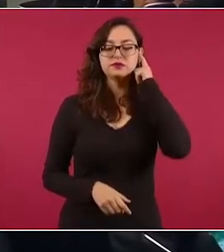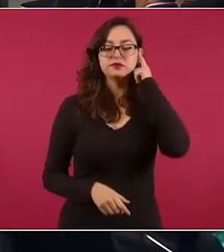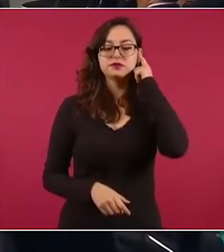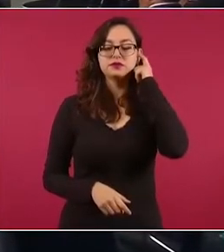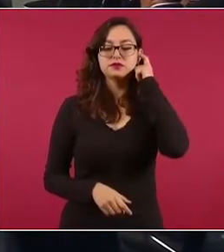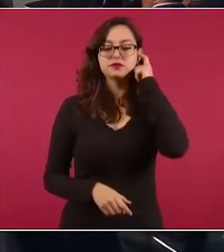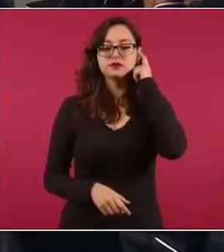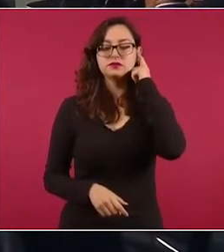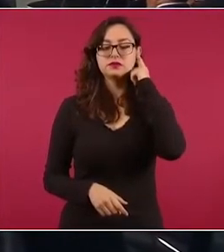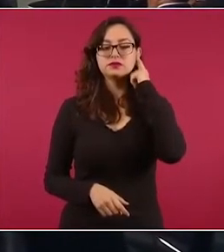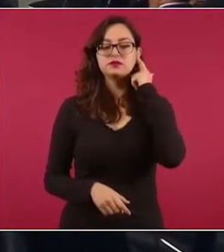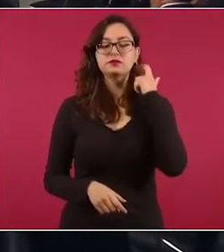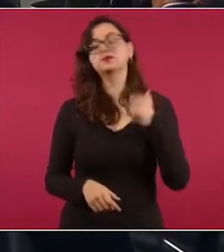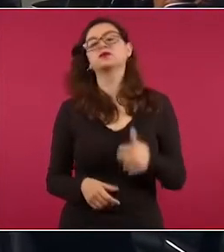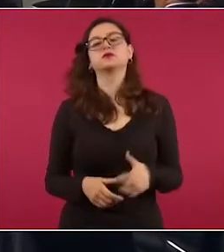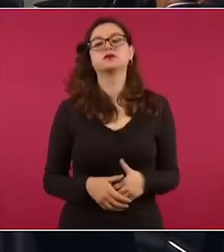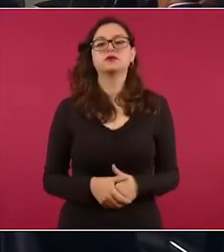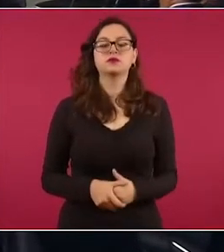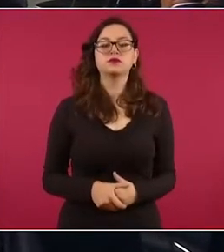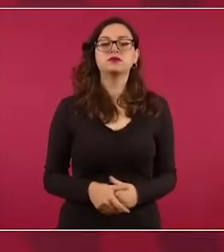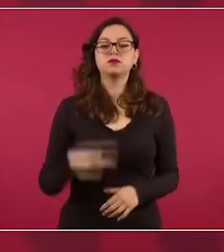que antes no había,